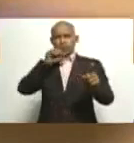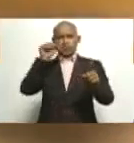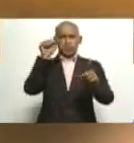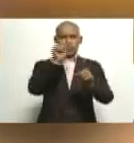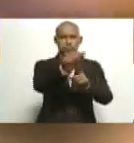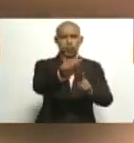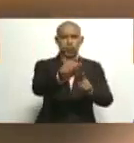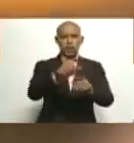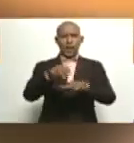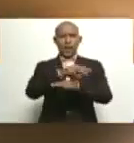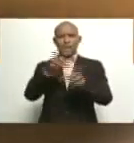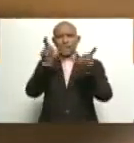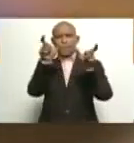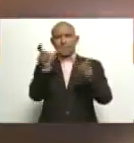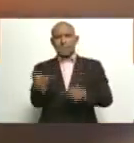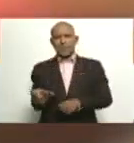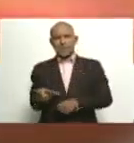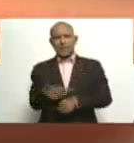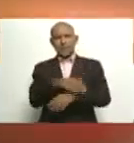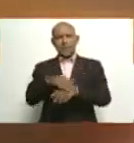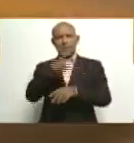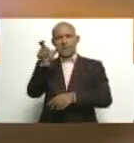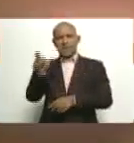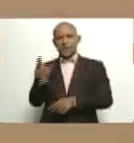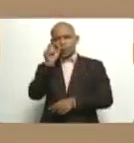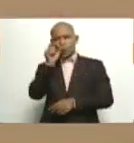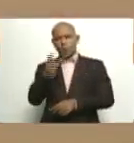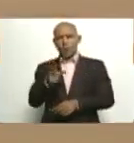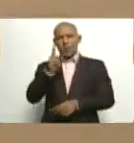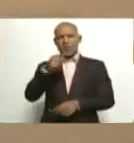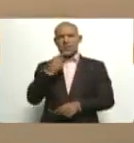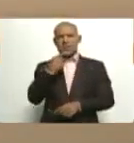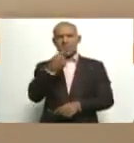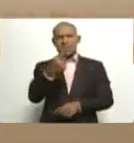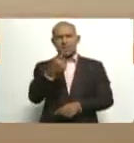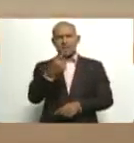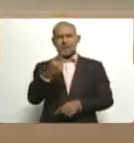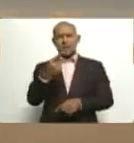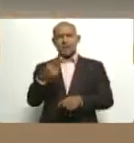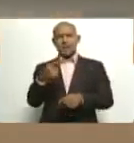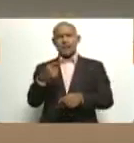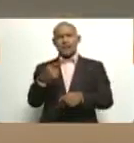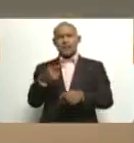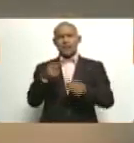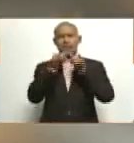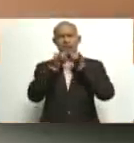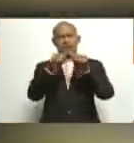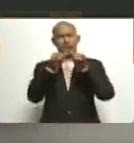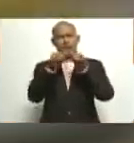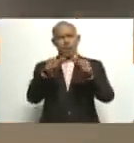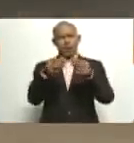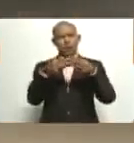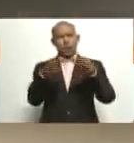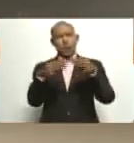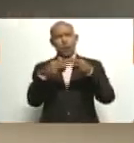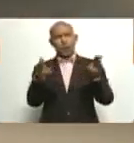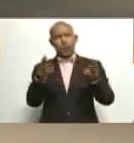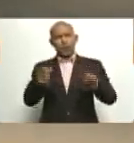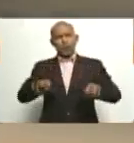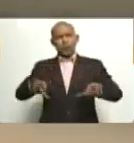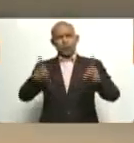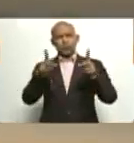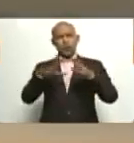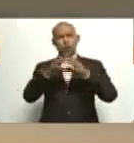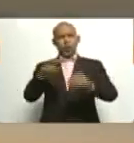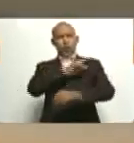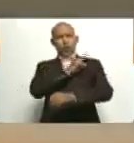primer ministro Benjamín Netanyahu, quien aseguró a través de un mensaje público en el que prometió utilizar todo el